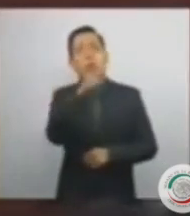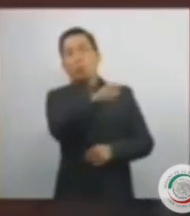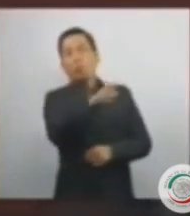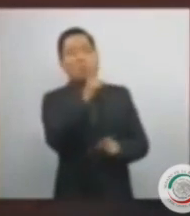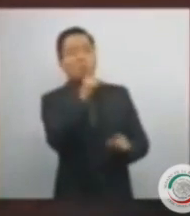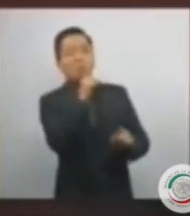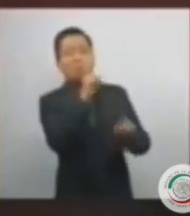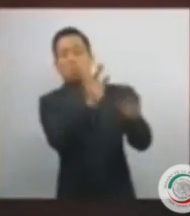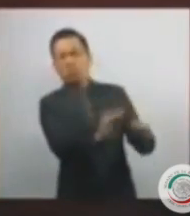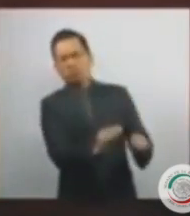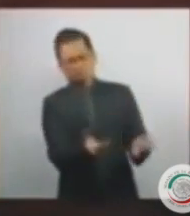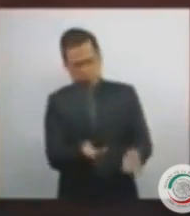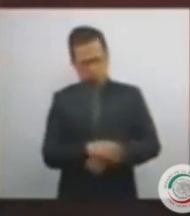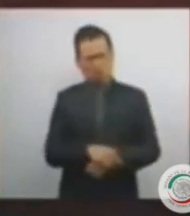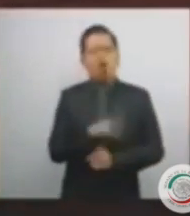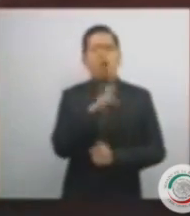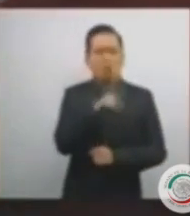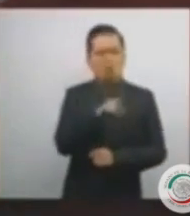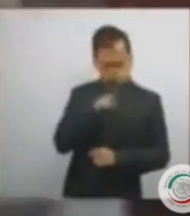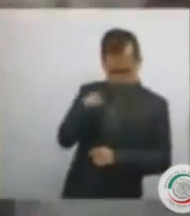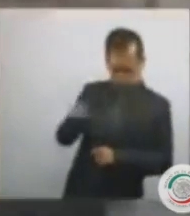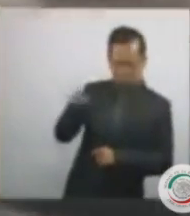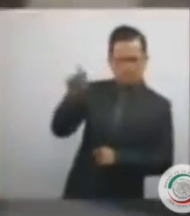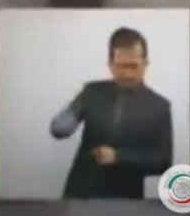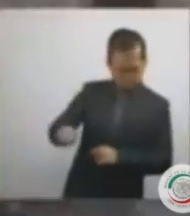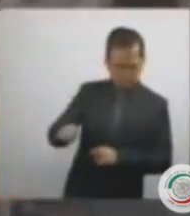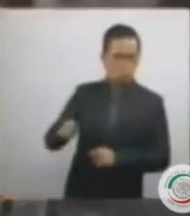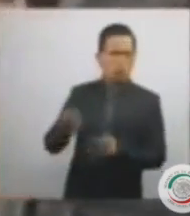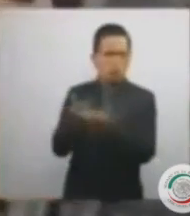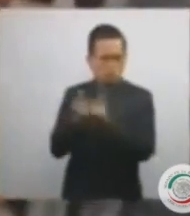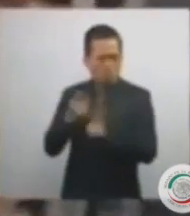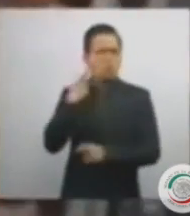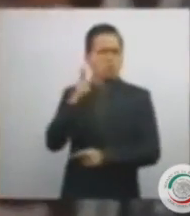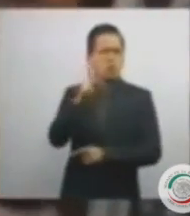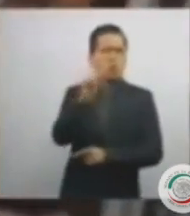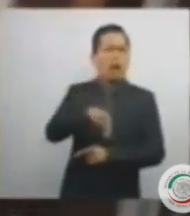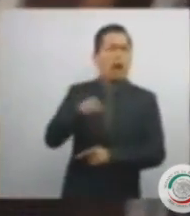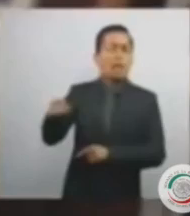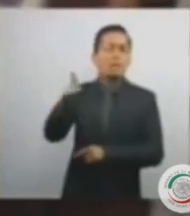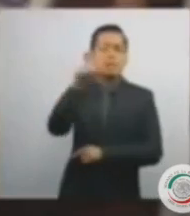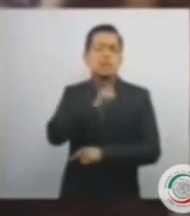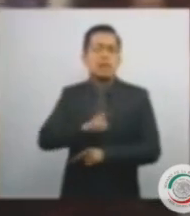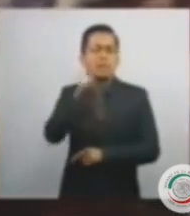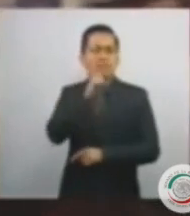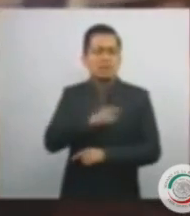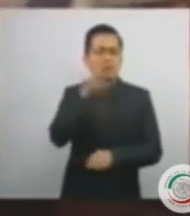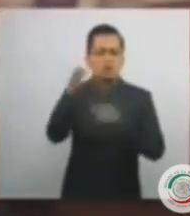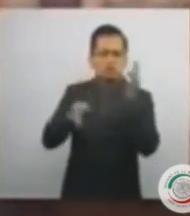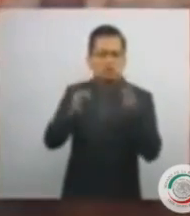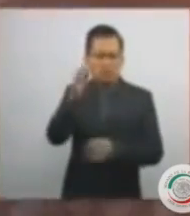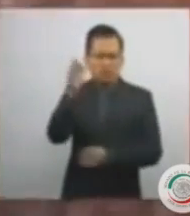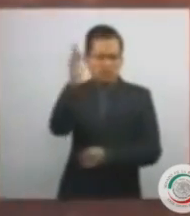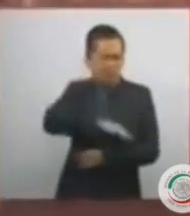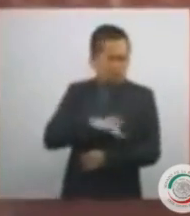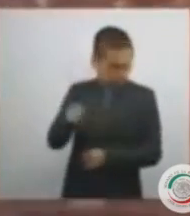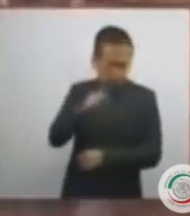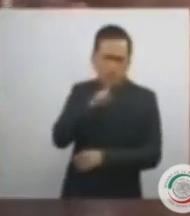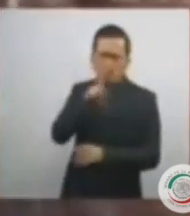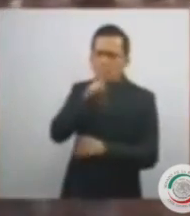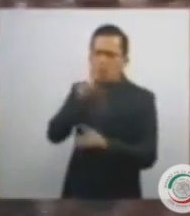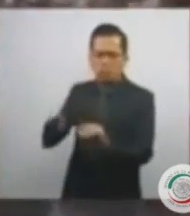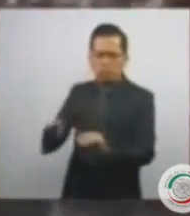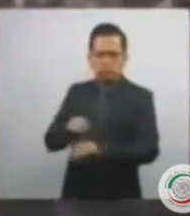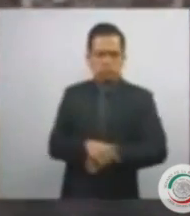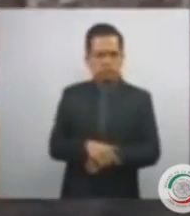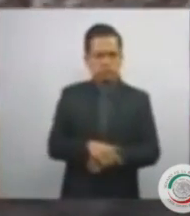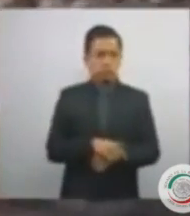news? ¿Por qué no callan a los gobernadores que gobiernan a través de espectaculares, como aquí en